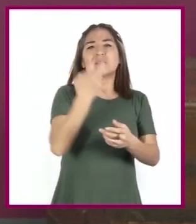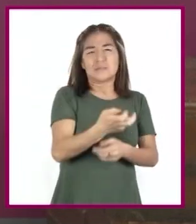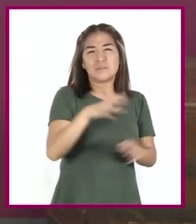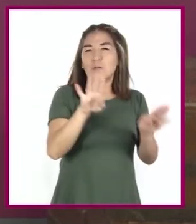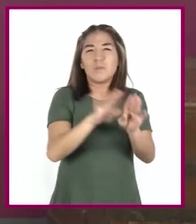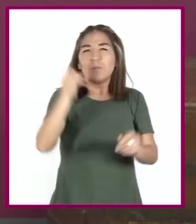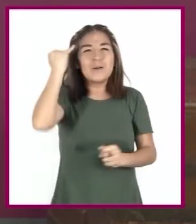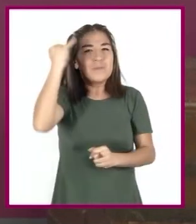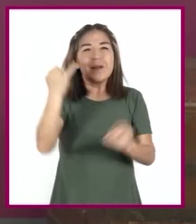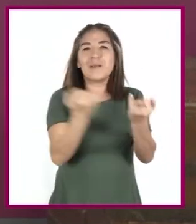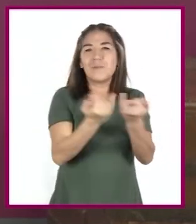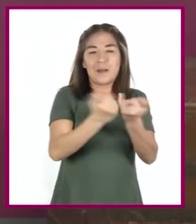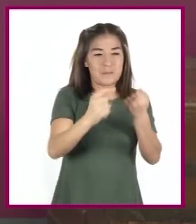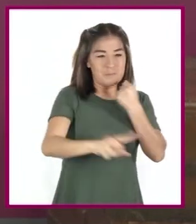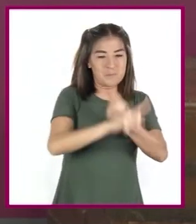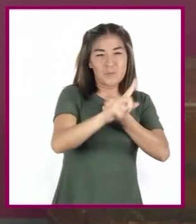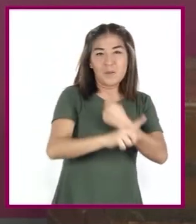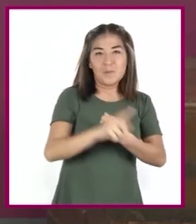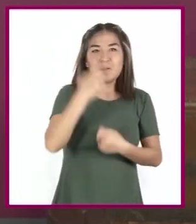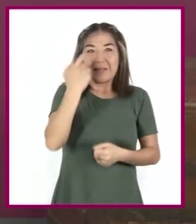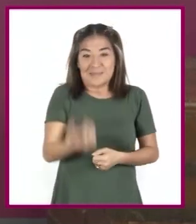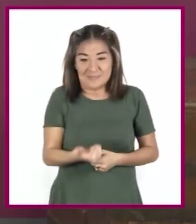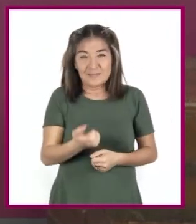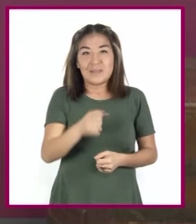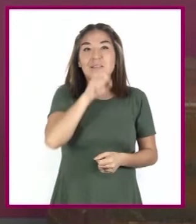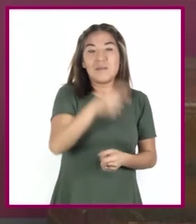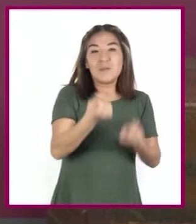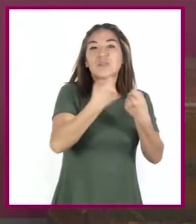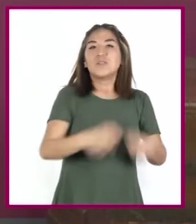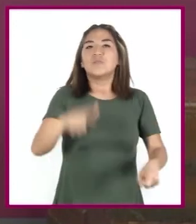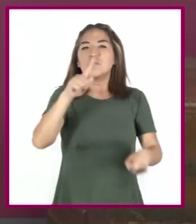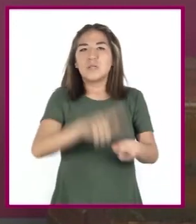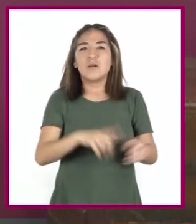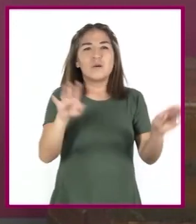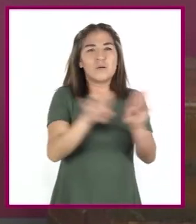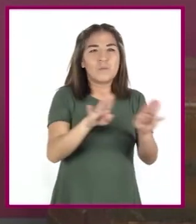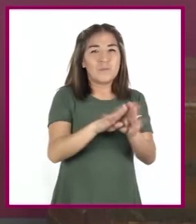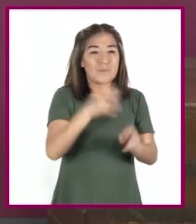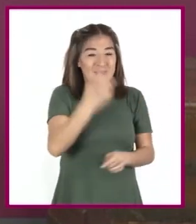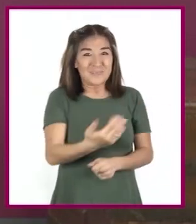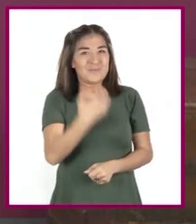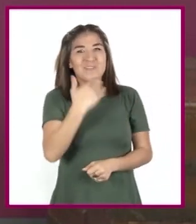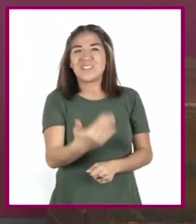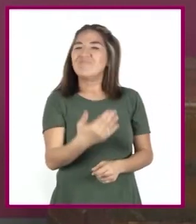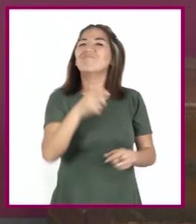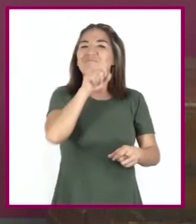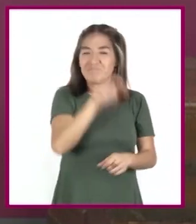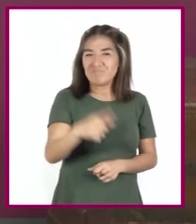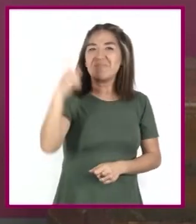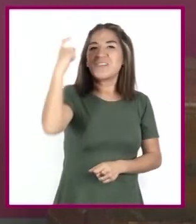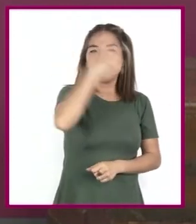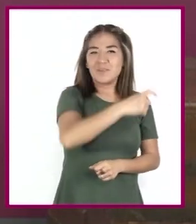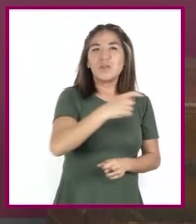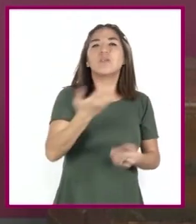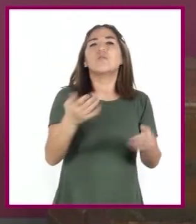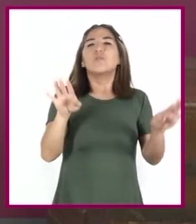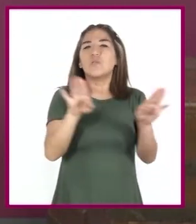la situación en los ámbitos económico y social no era nada alentadora, sobre todo en los